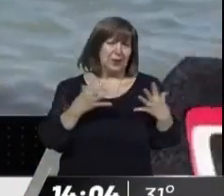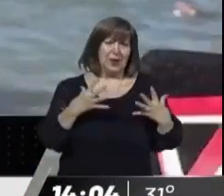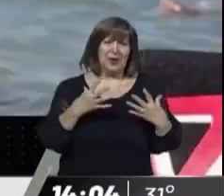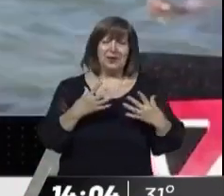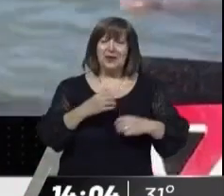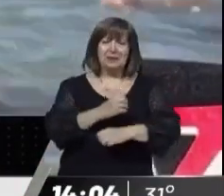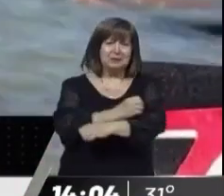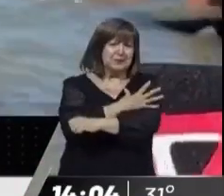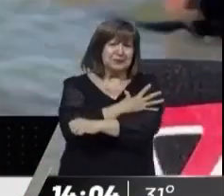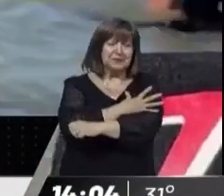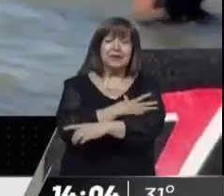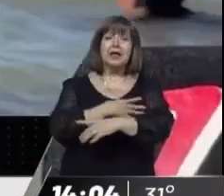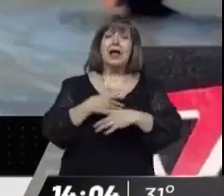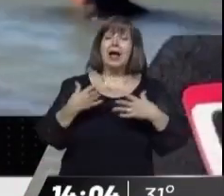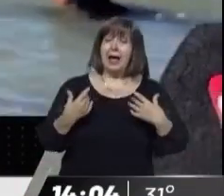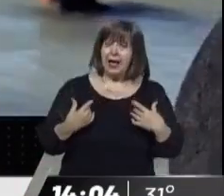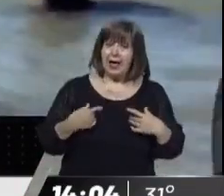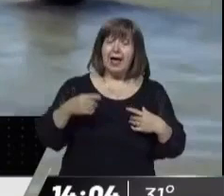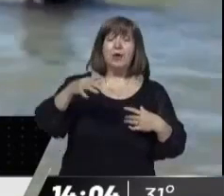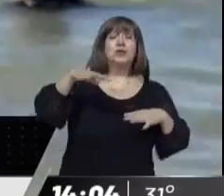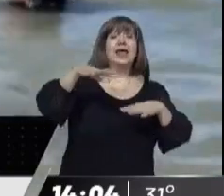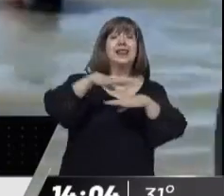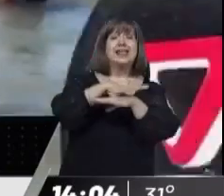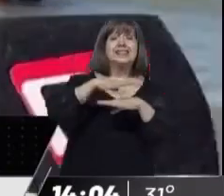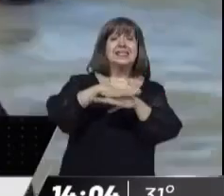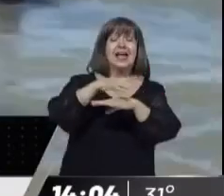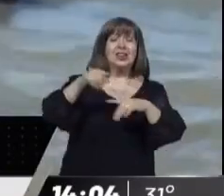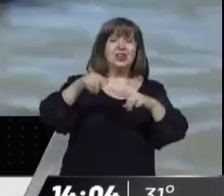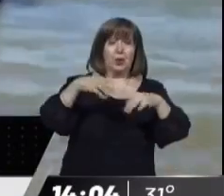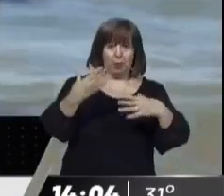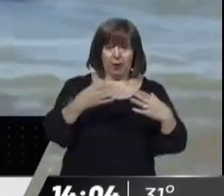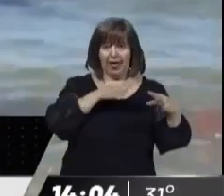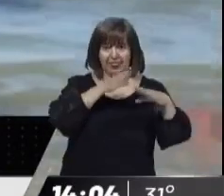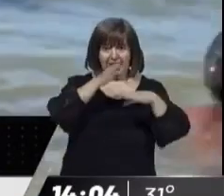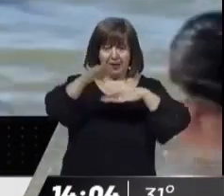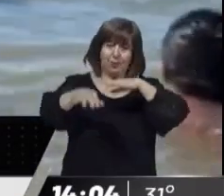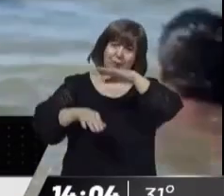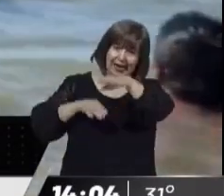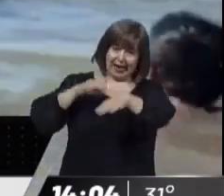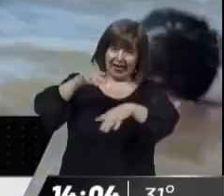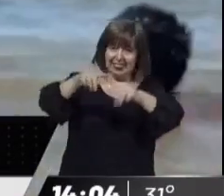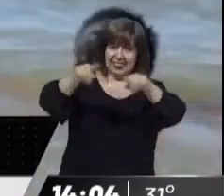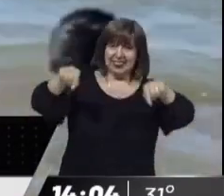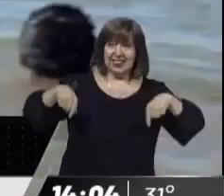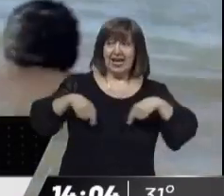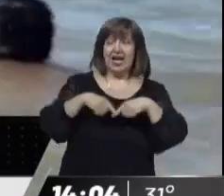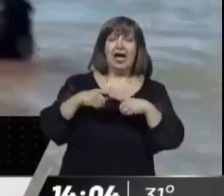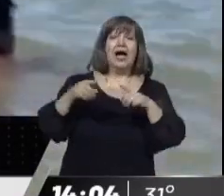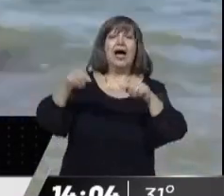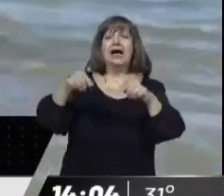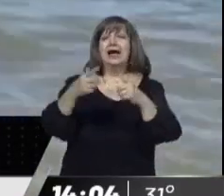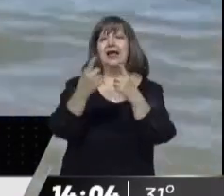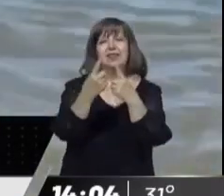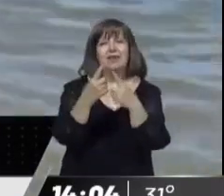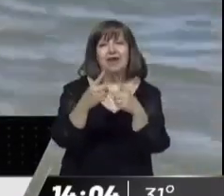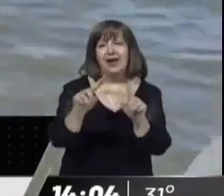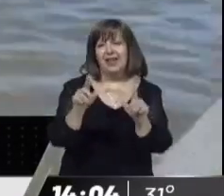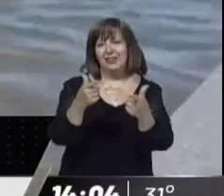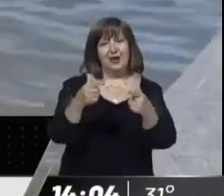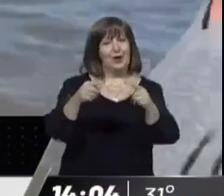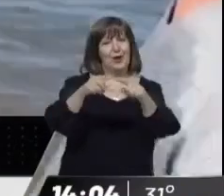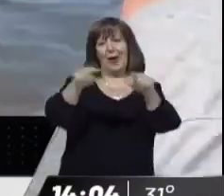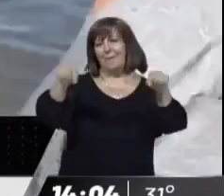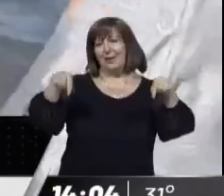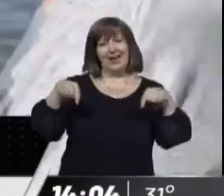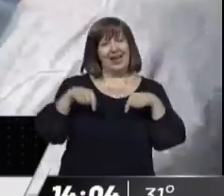ciudad tenemos opciones de ir a una pileta. Acá es muy difícil. Tienes que pagar, acá lo tenés gratis. Esa es la diferencia. Más allá